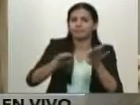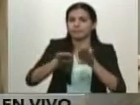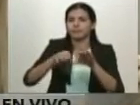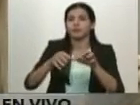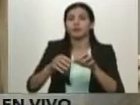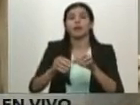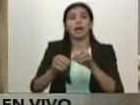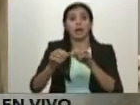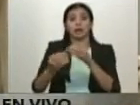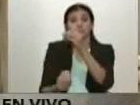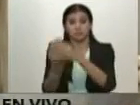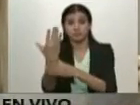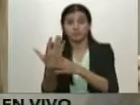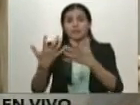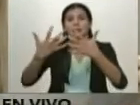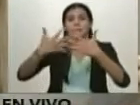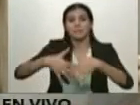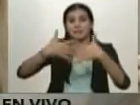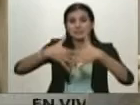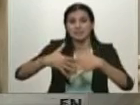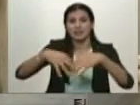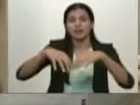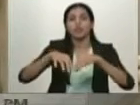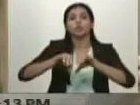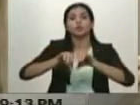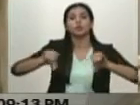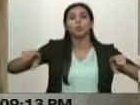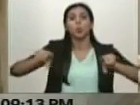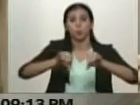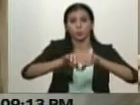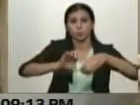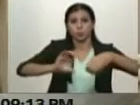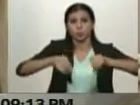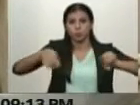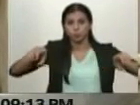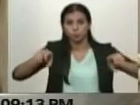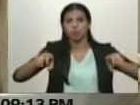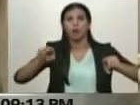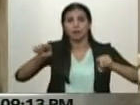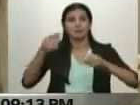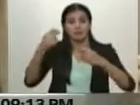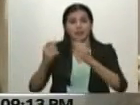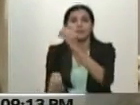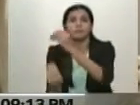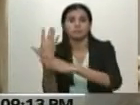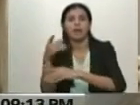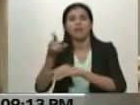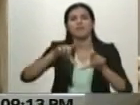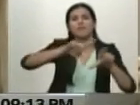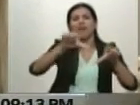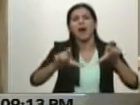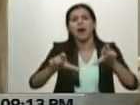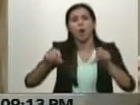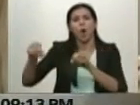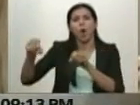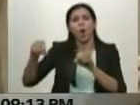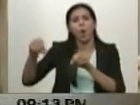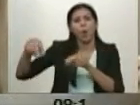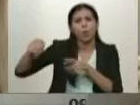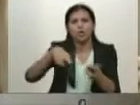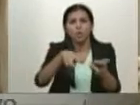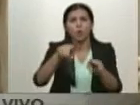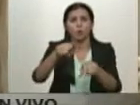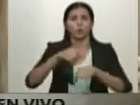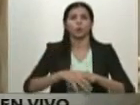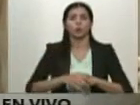de tubos ranurados. Es una planta que se logra instalar allí en La Faja, que bueno, veníamos hasta importando